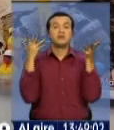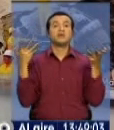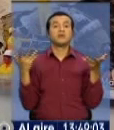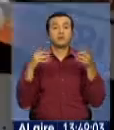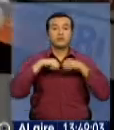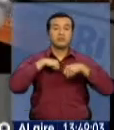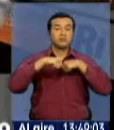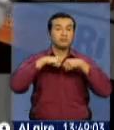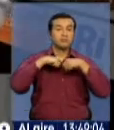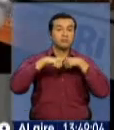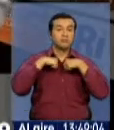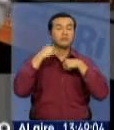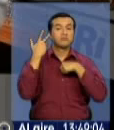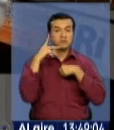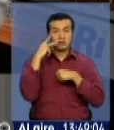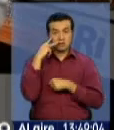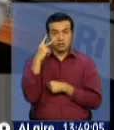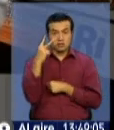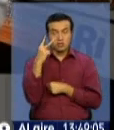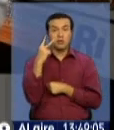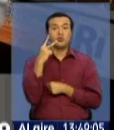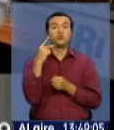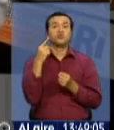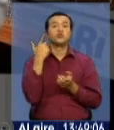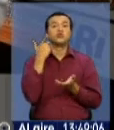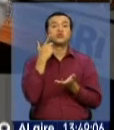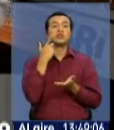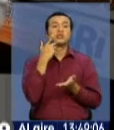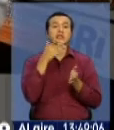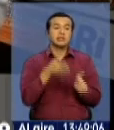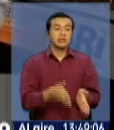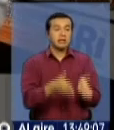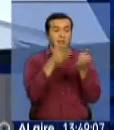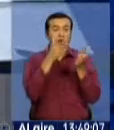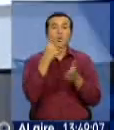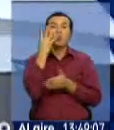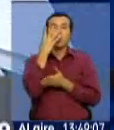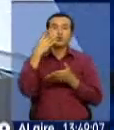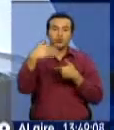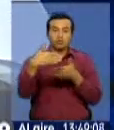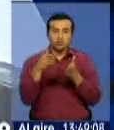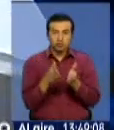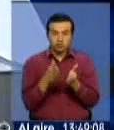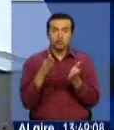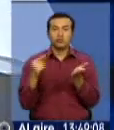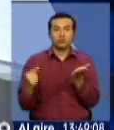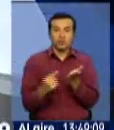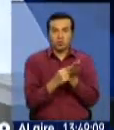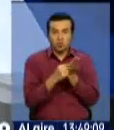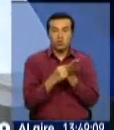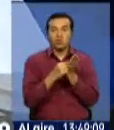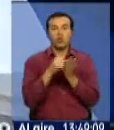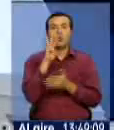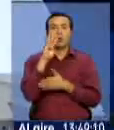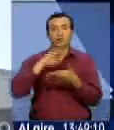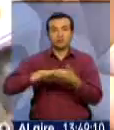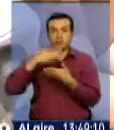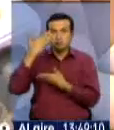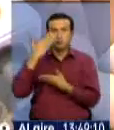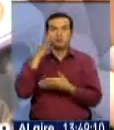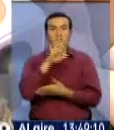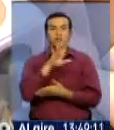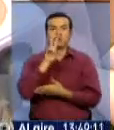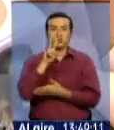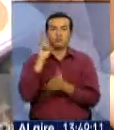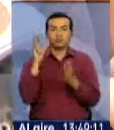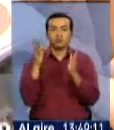un operativo donde incautó un CPU, dos discos externos, cuatro laptops y 52 documentos anillados. No